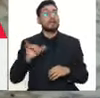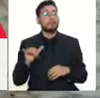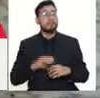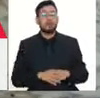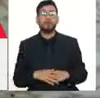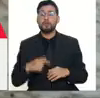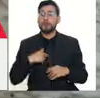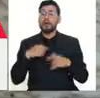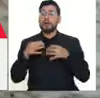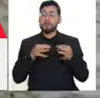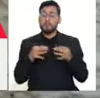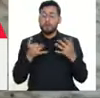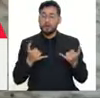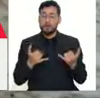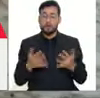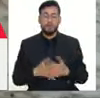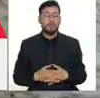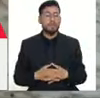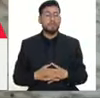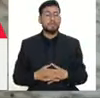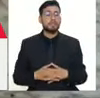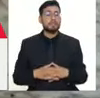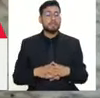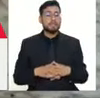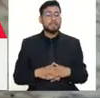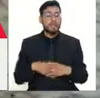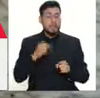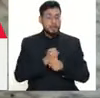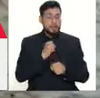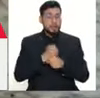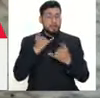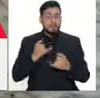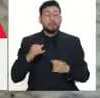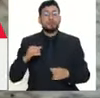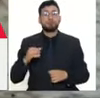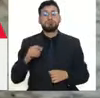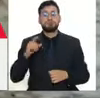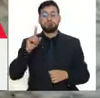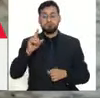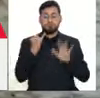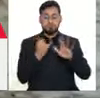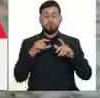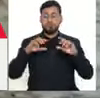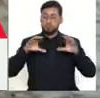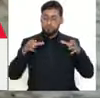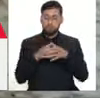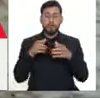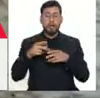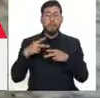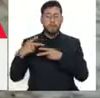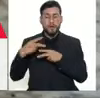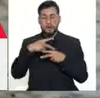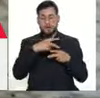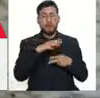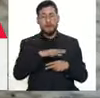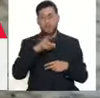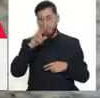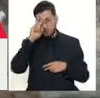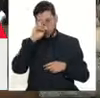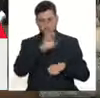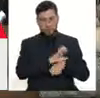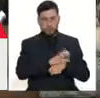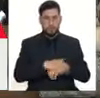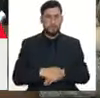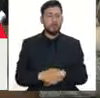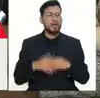Adicionalmente, quiero subrayar el trabajo realizado en la 16ª Comisión de Vecindad Ecuatoriana Peruana,